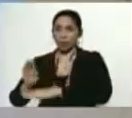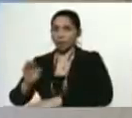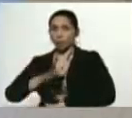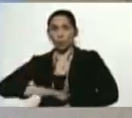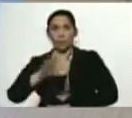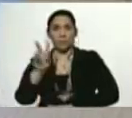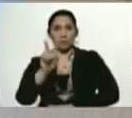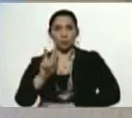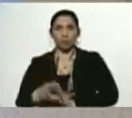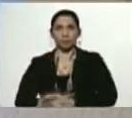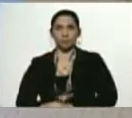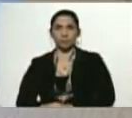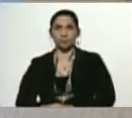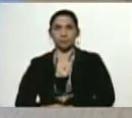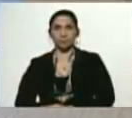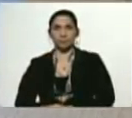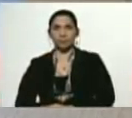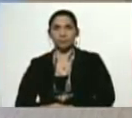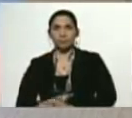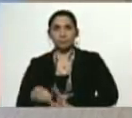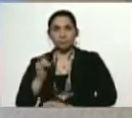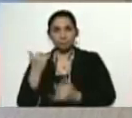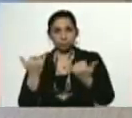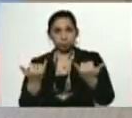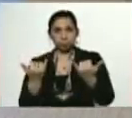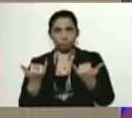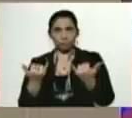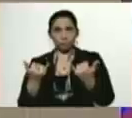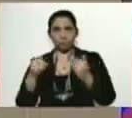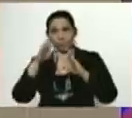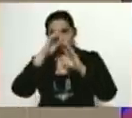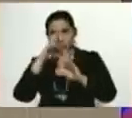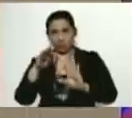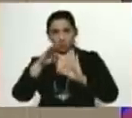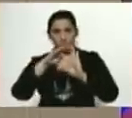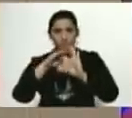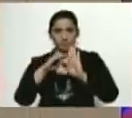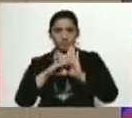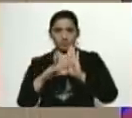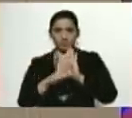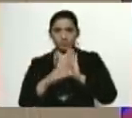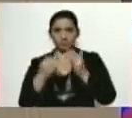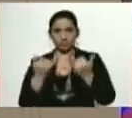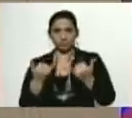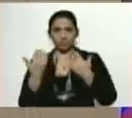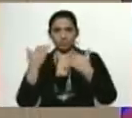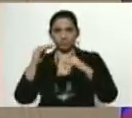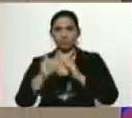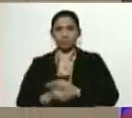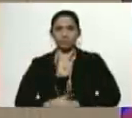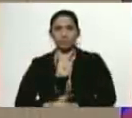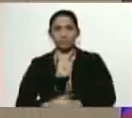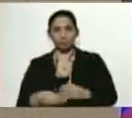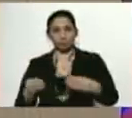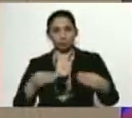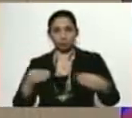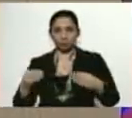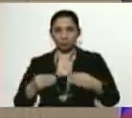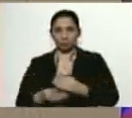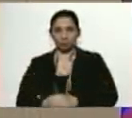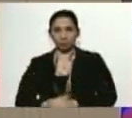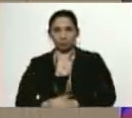población que está en este momento cumpliendo con las medidas en esta etapa de flexibilización.